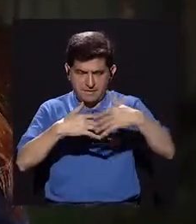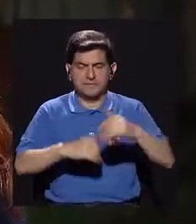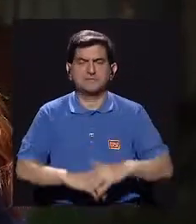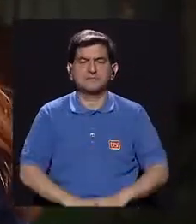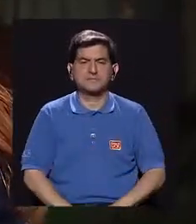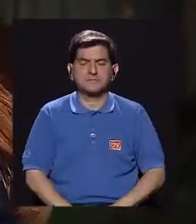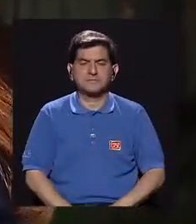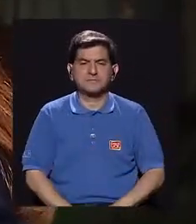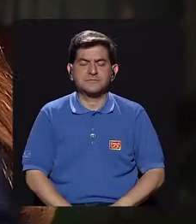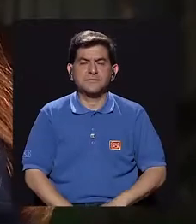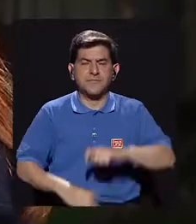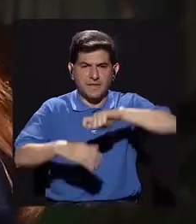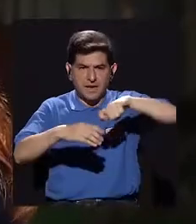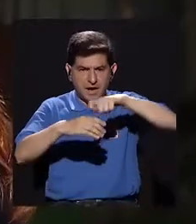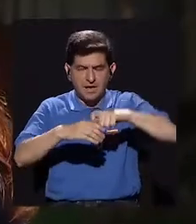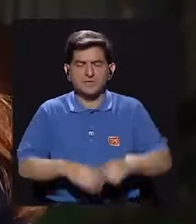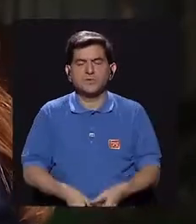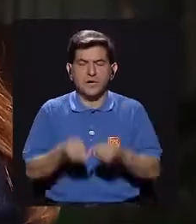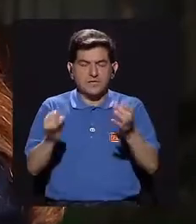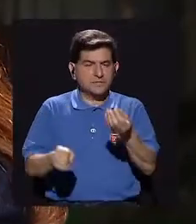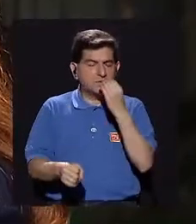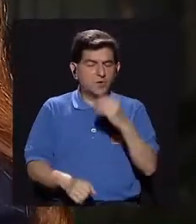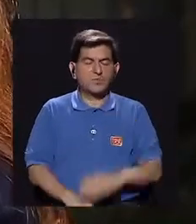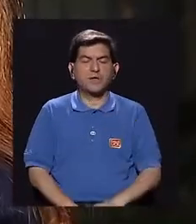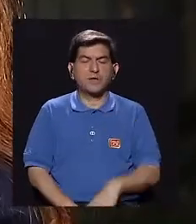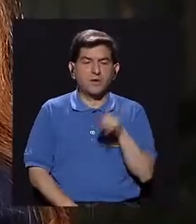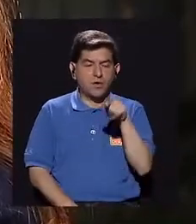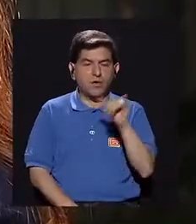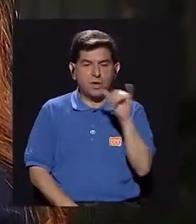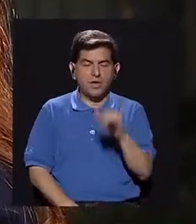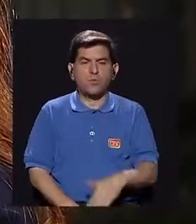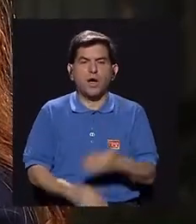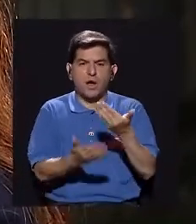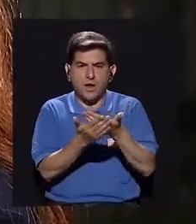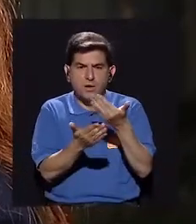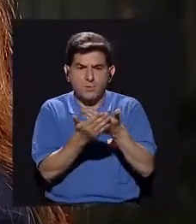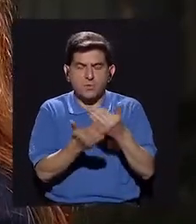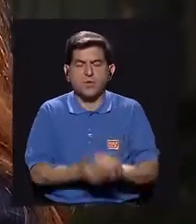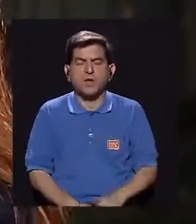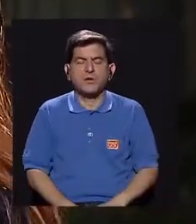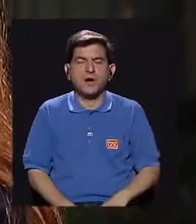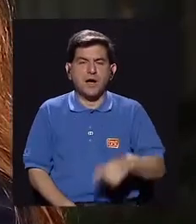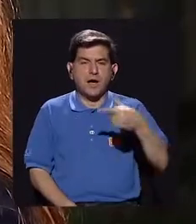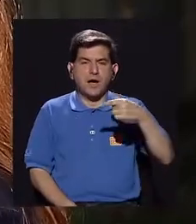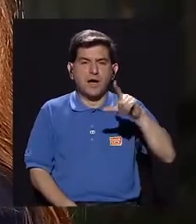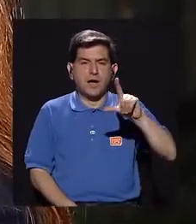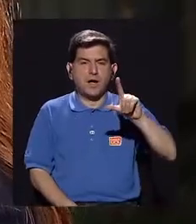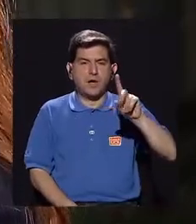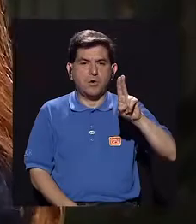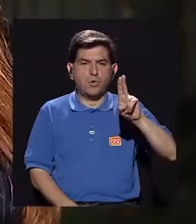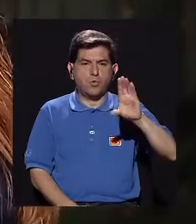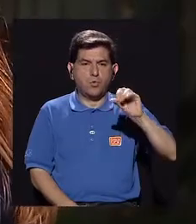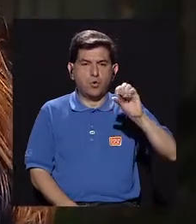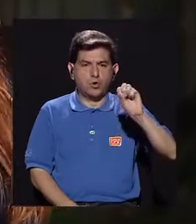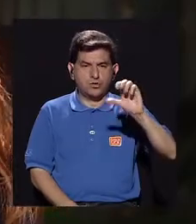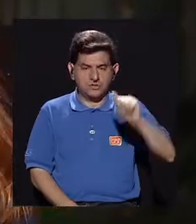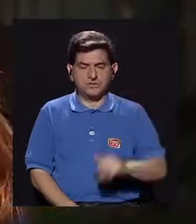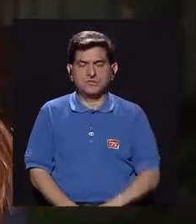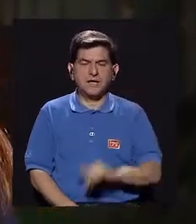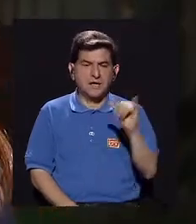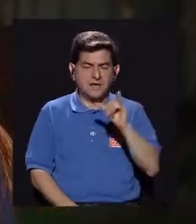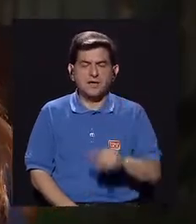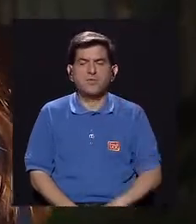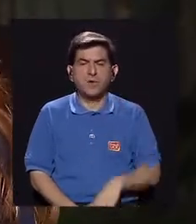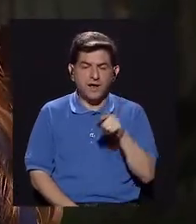o hemograma, azúcar en ayunas o prueba de tolerancia a la glucosa, lo que llamamos